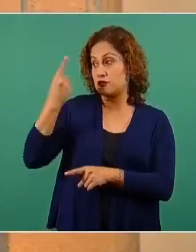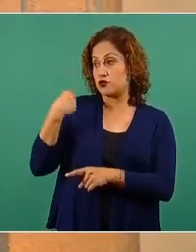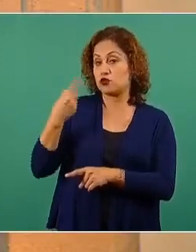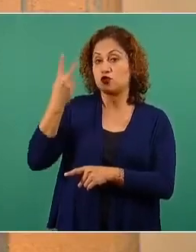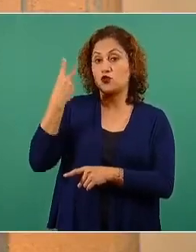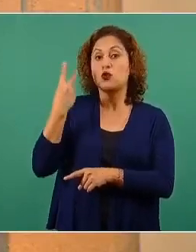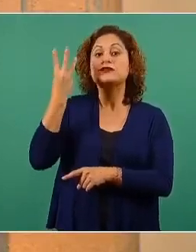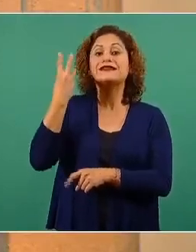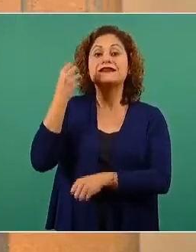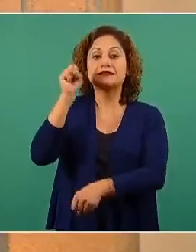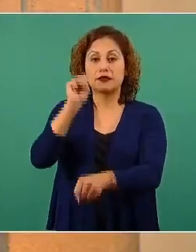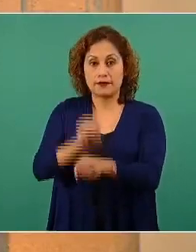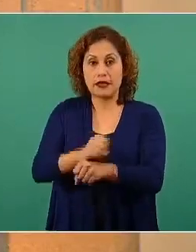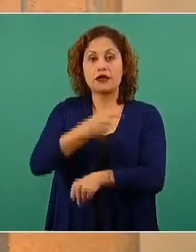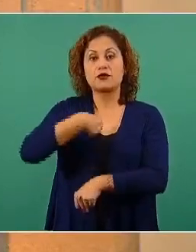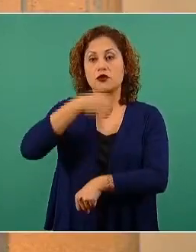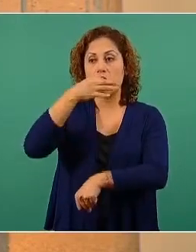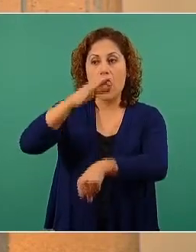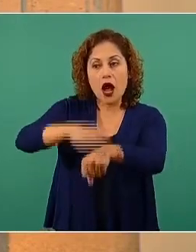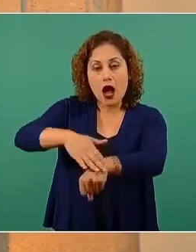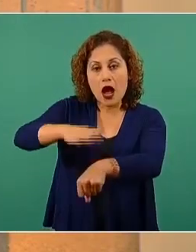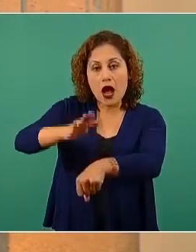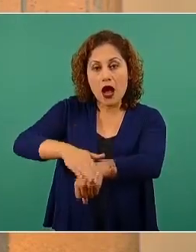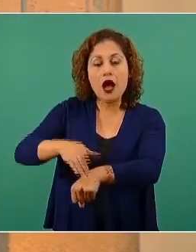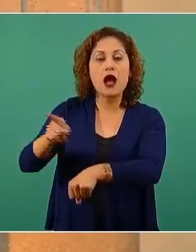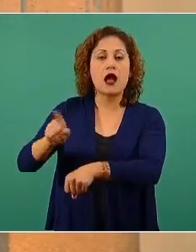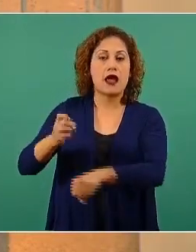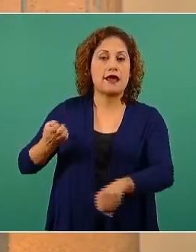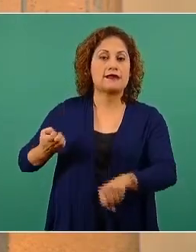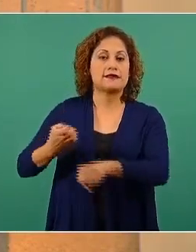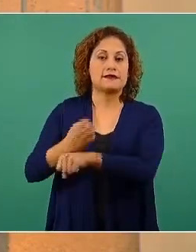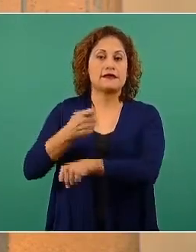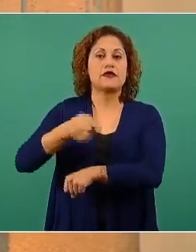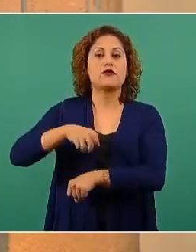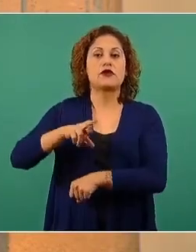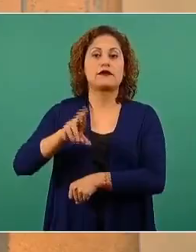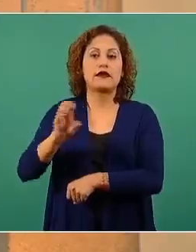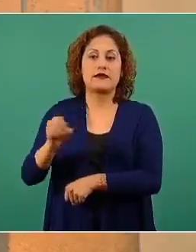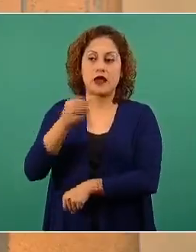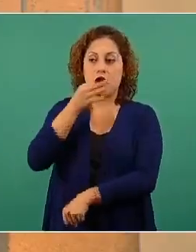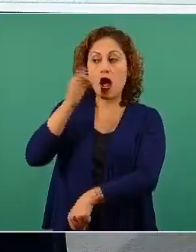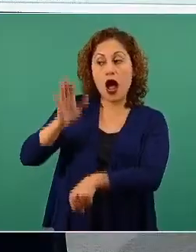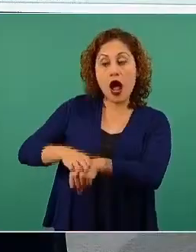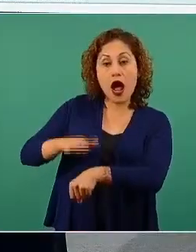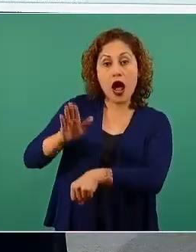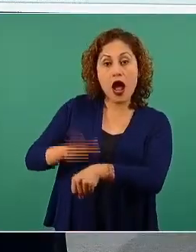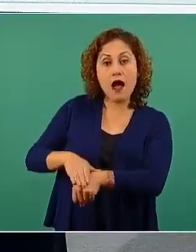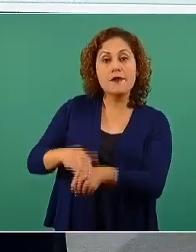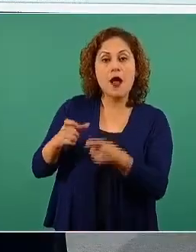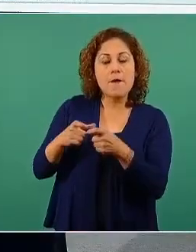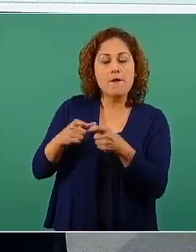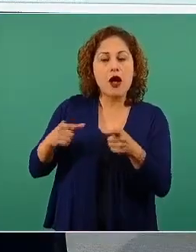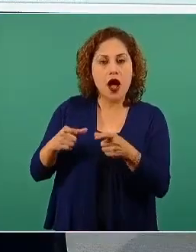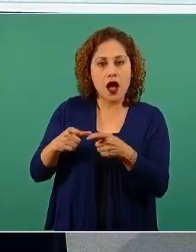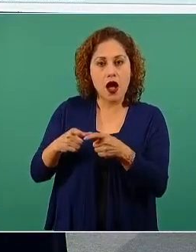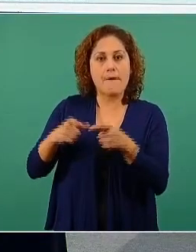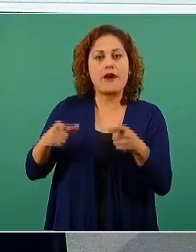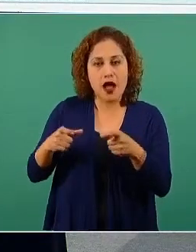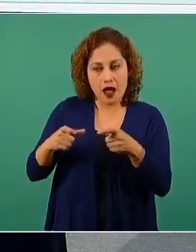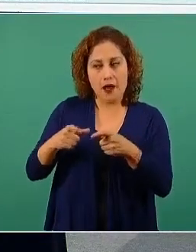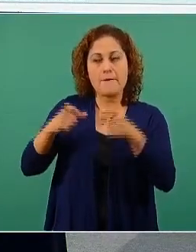estado mencionando al estado de Quintana Roo, con este comportamiento ya de varias semanas. Y bueno, hay que